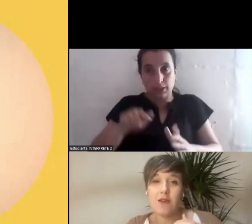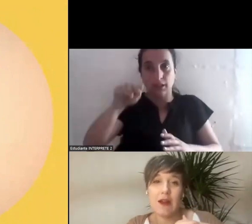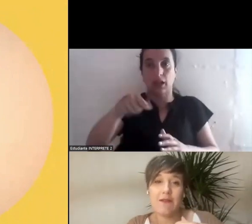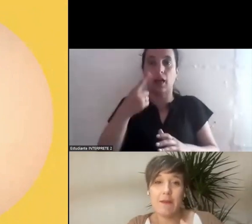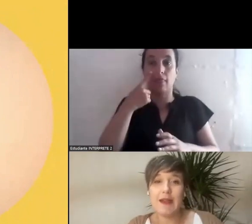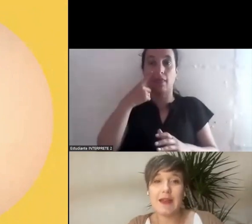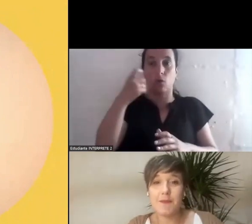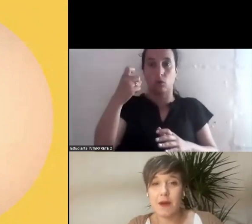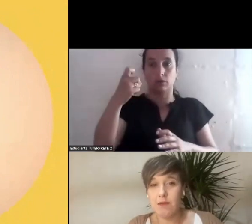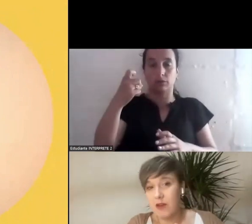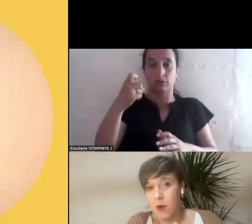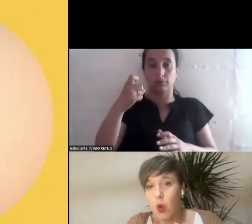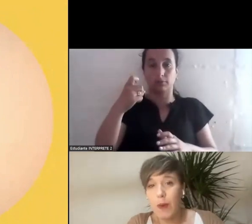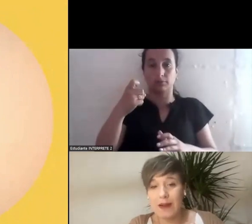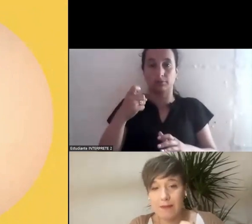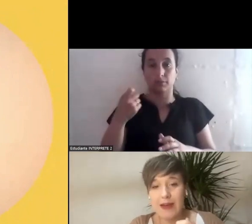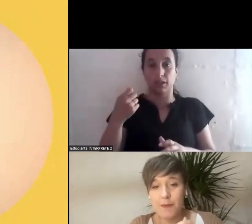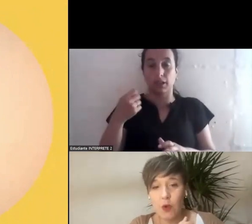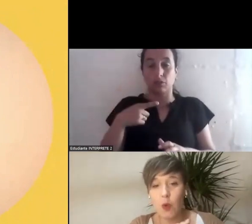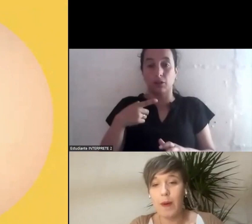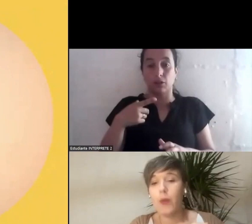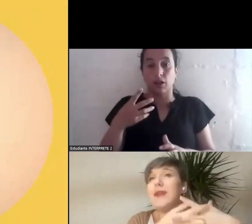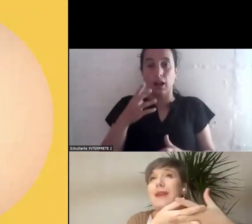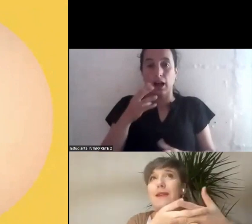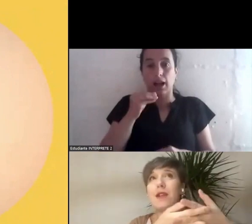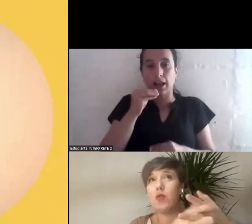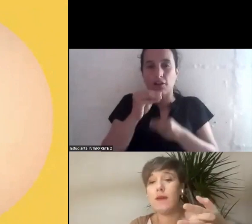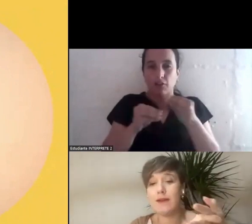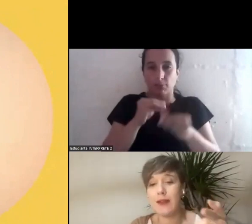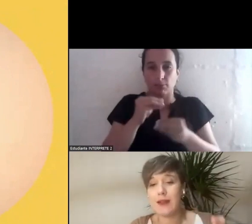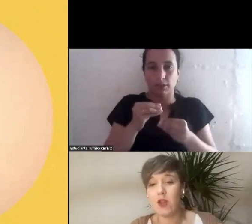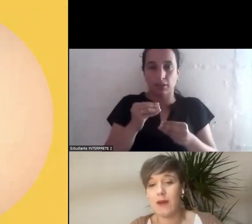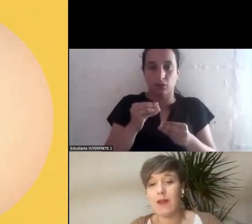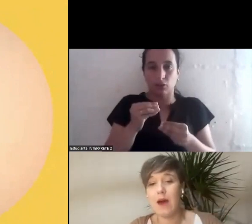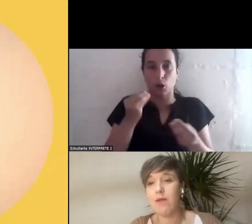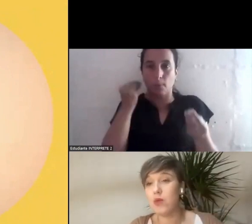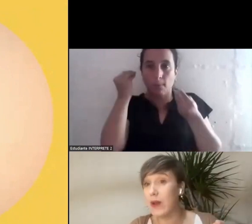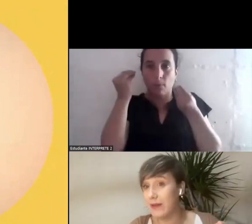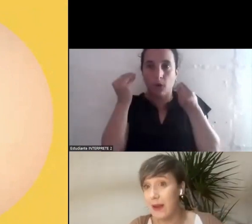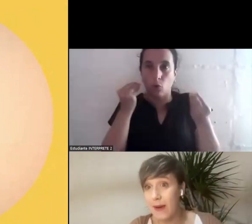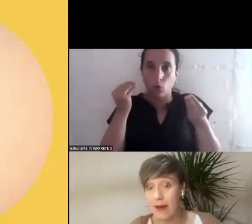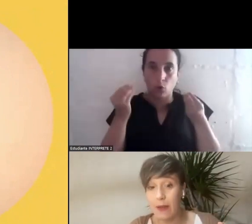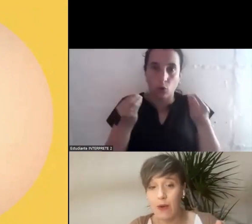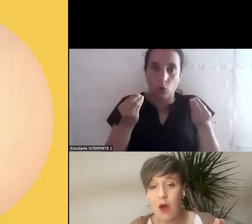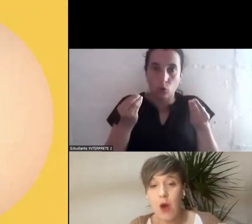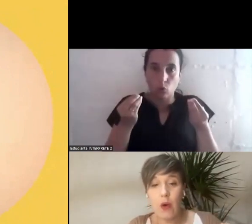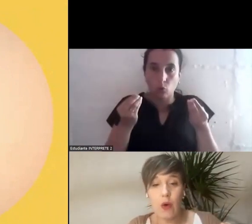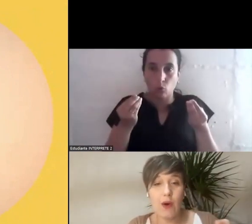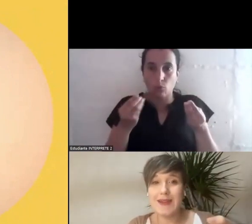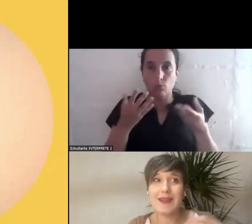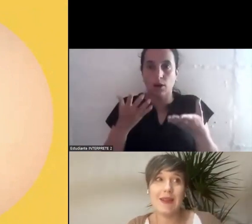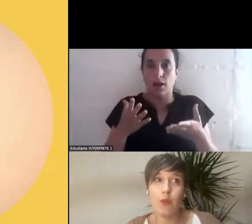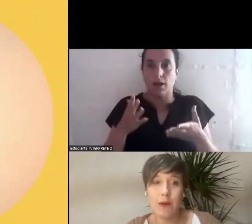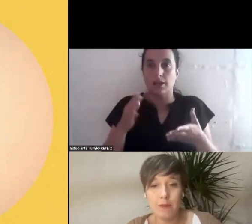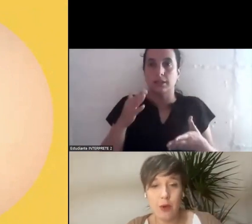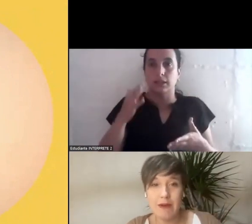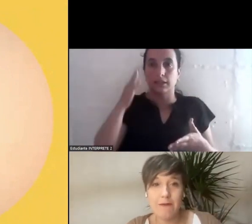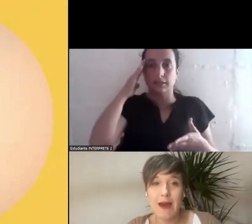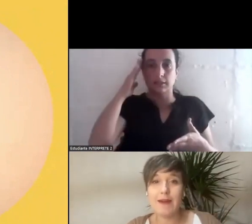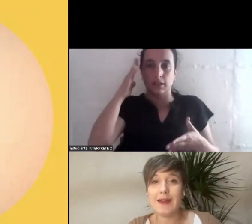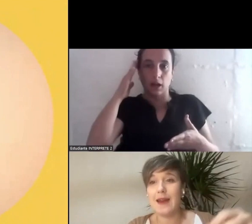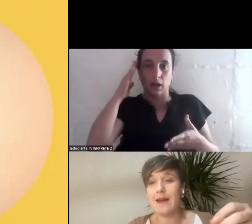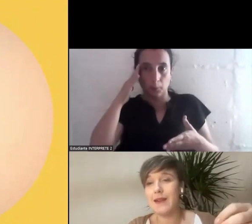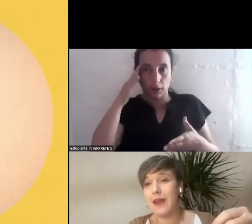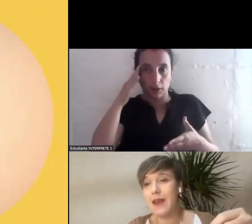realmente a las familias les preocupa, a las mamás les preocupa. ¿Puede saber si su bebé tiene síndrome de Down durante el embarazo? ¿O existen